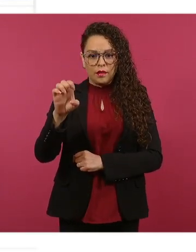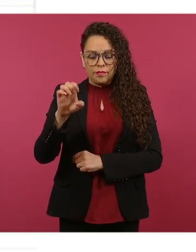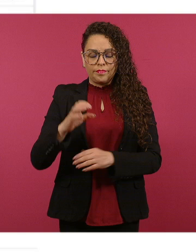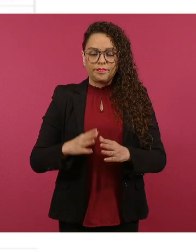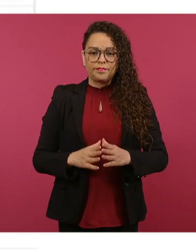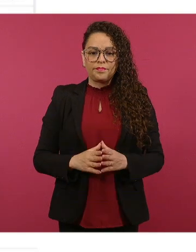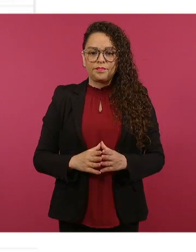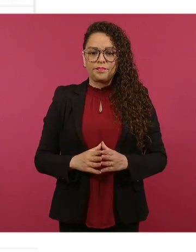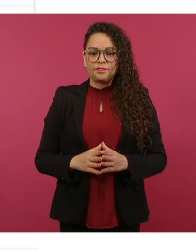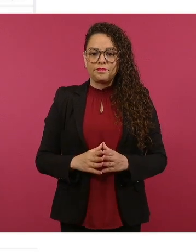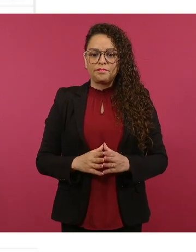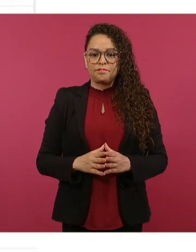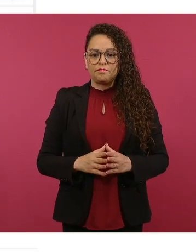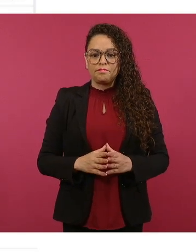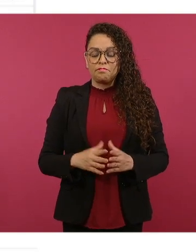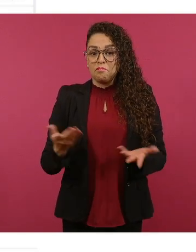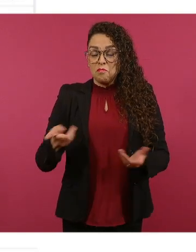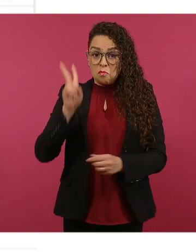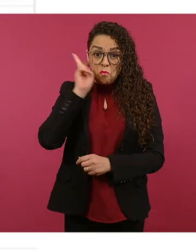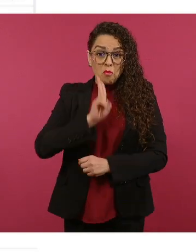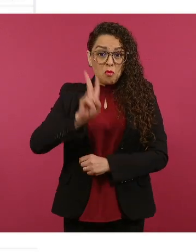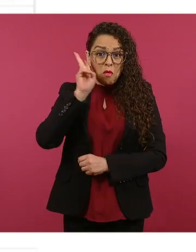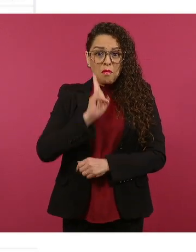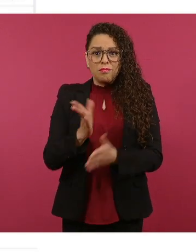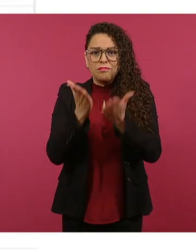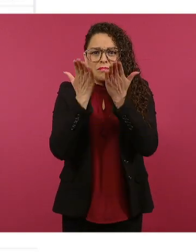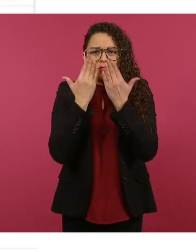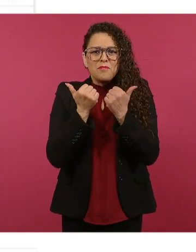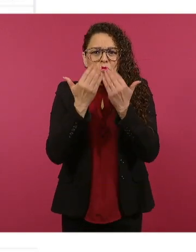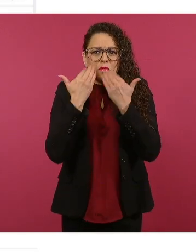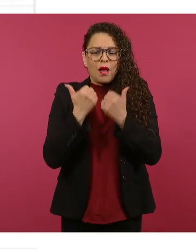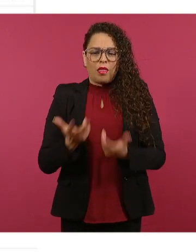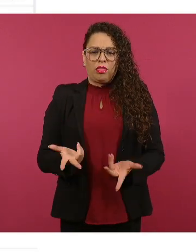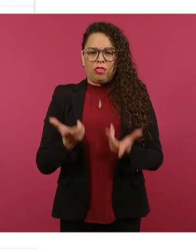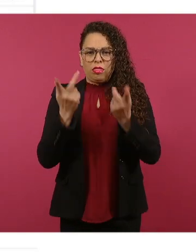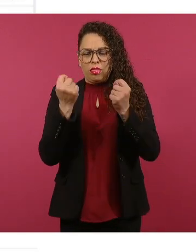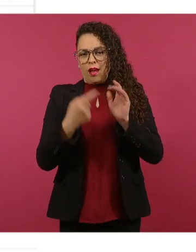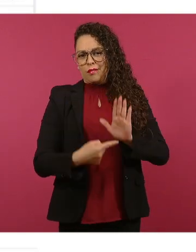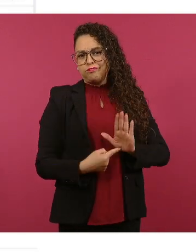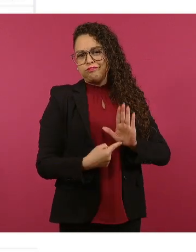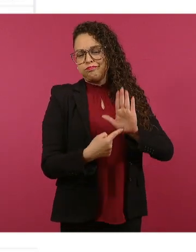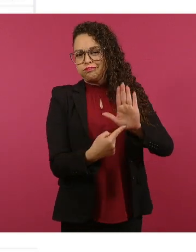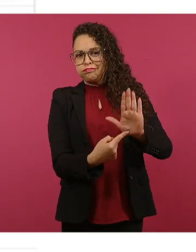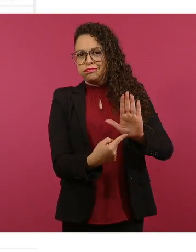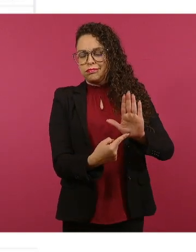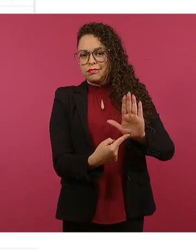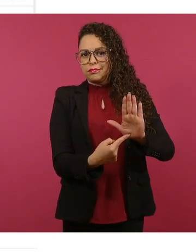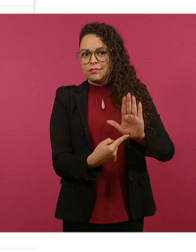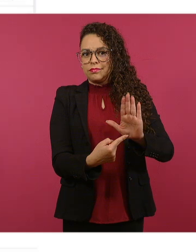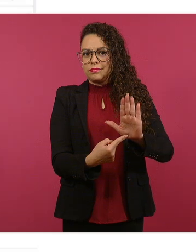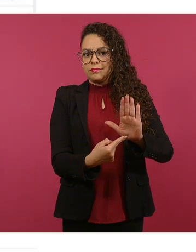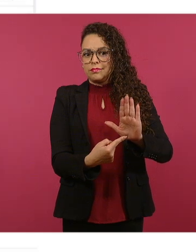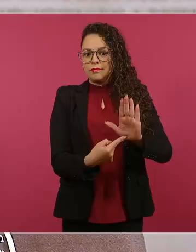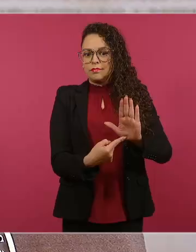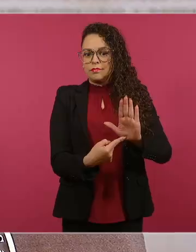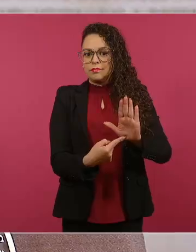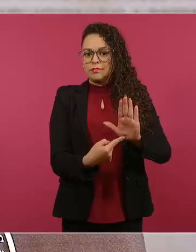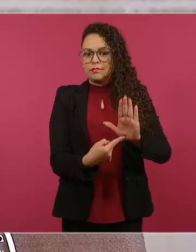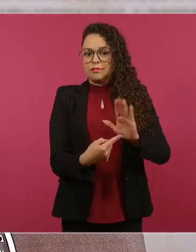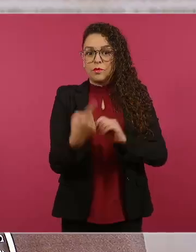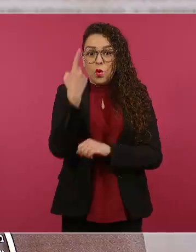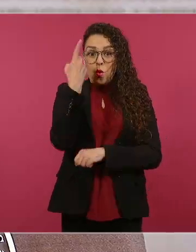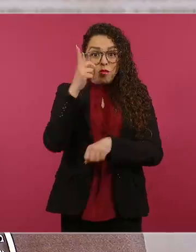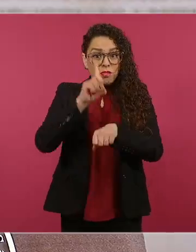que vinculaban sin pruebas al presidente con el narcotráfico. Los señalamientos no se sostuvieron ni un